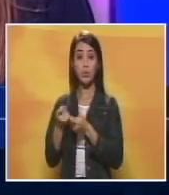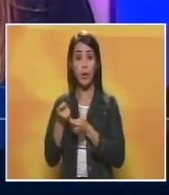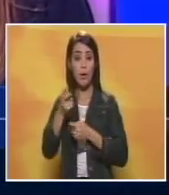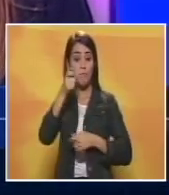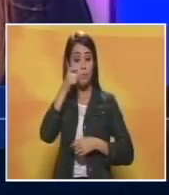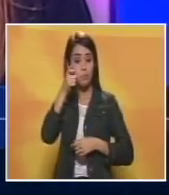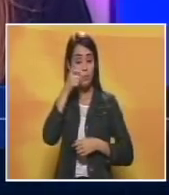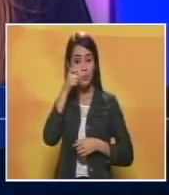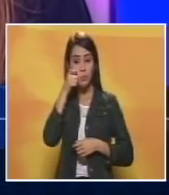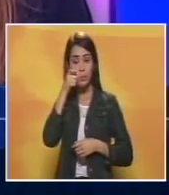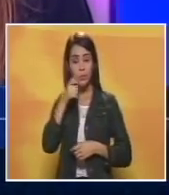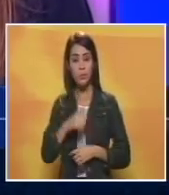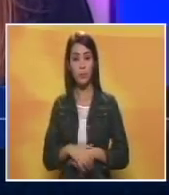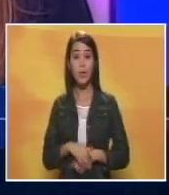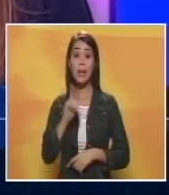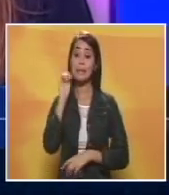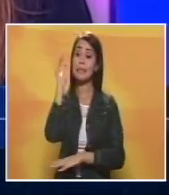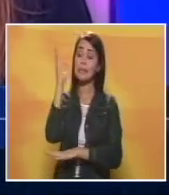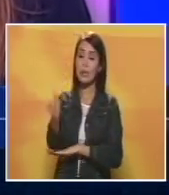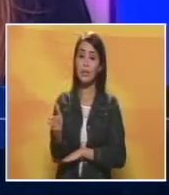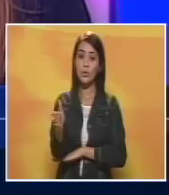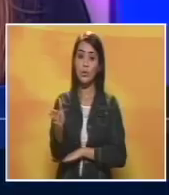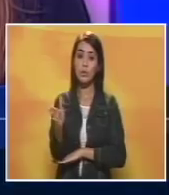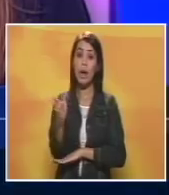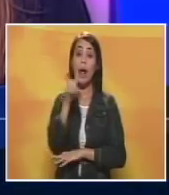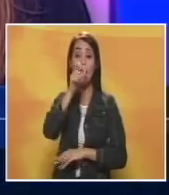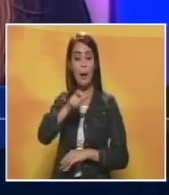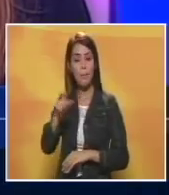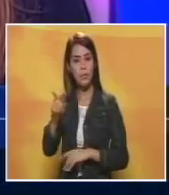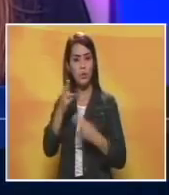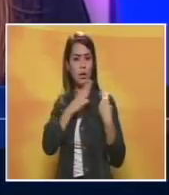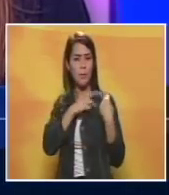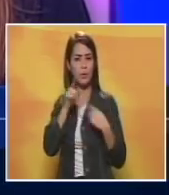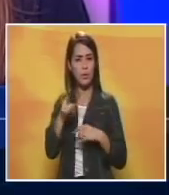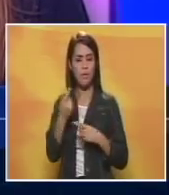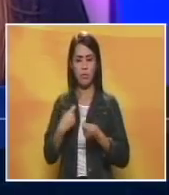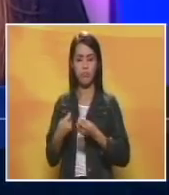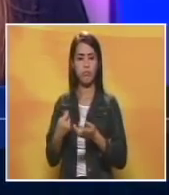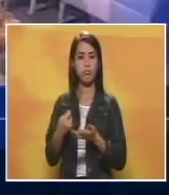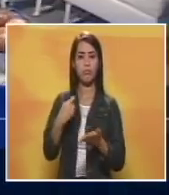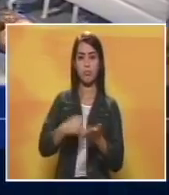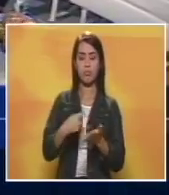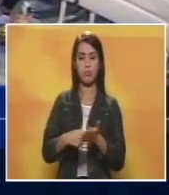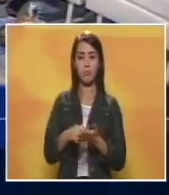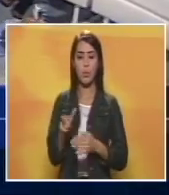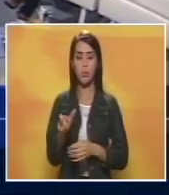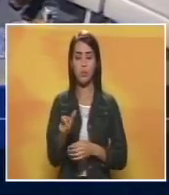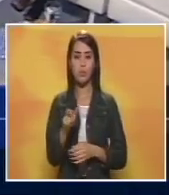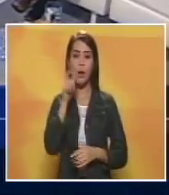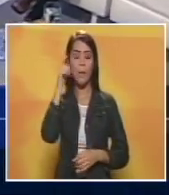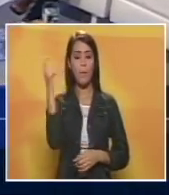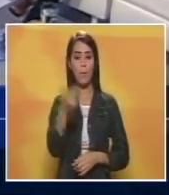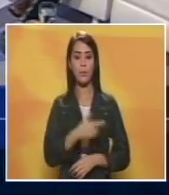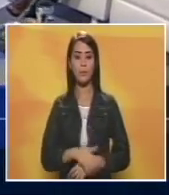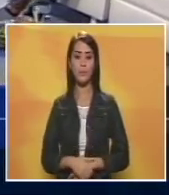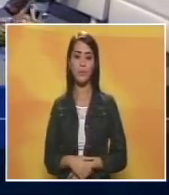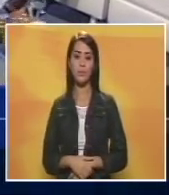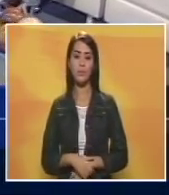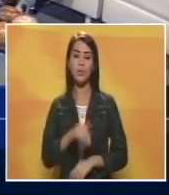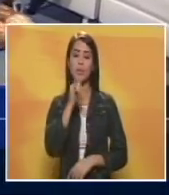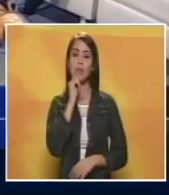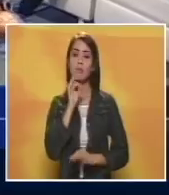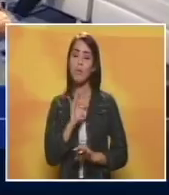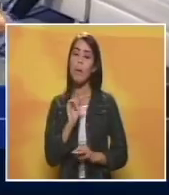fiscalizar y sancionar los que estén cometiendo actos de especulación contra nuestro pueblo. Álvarez señaló que tras